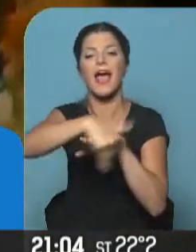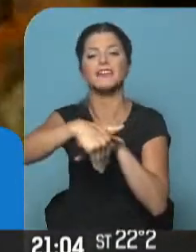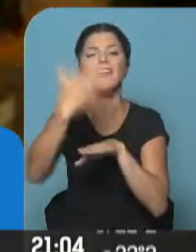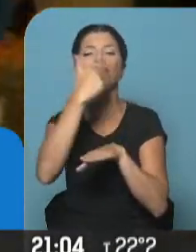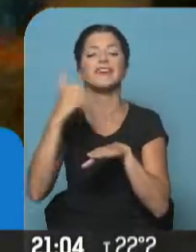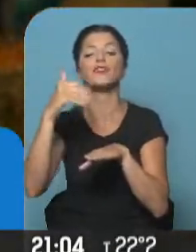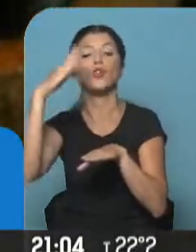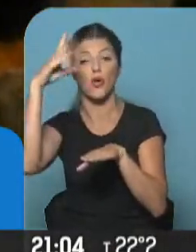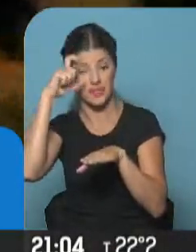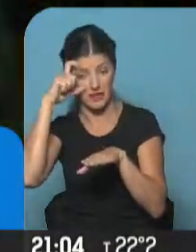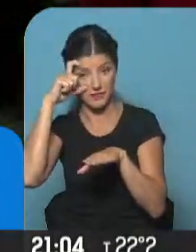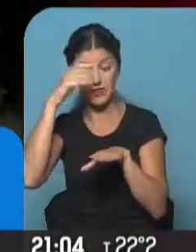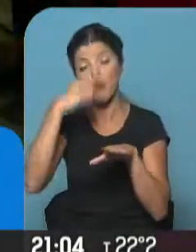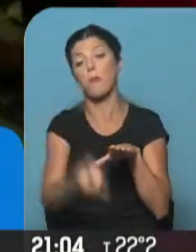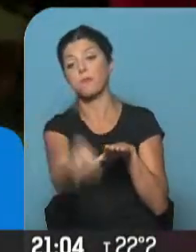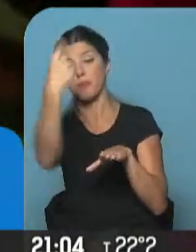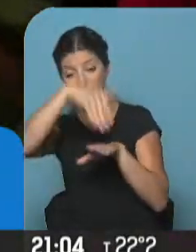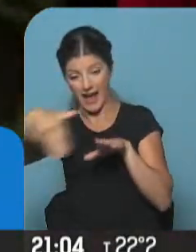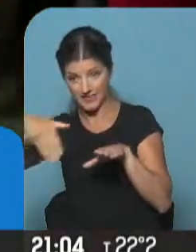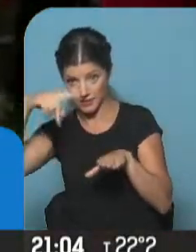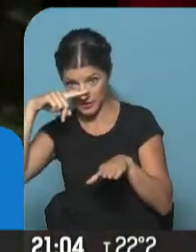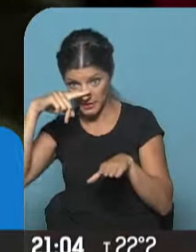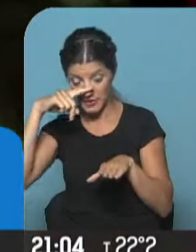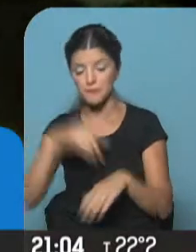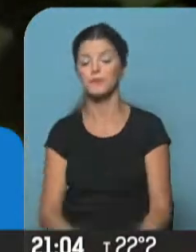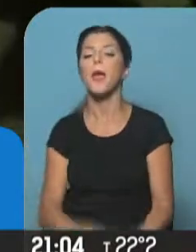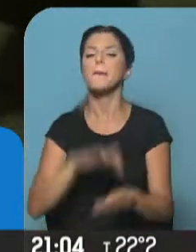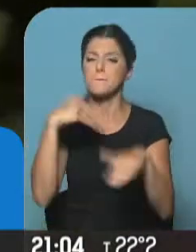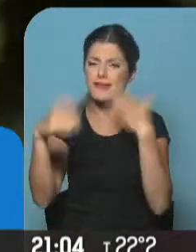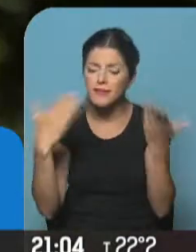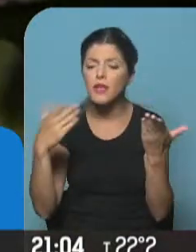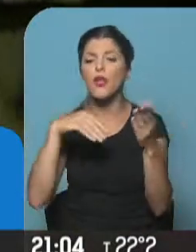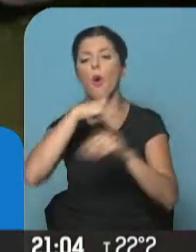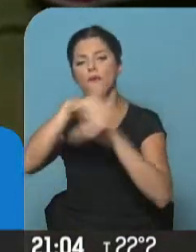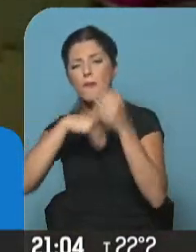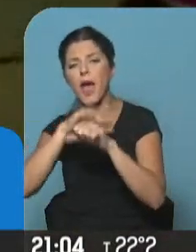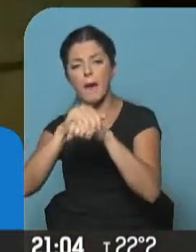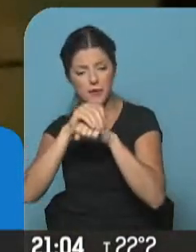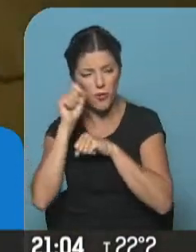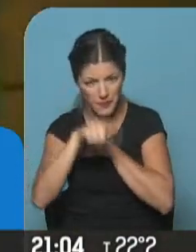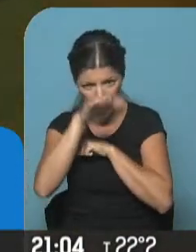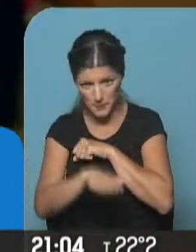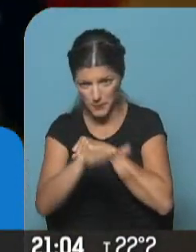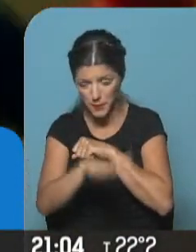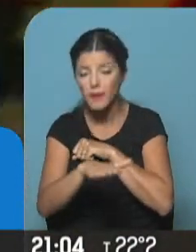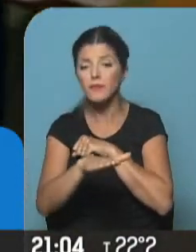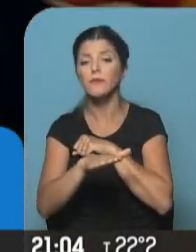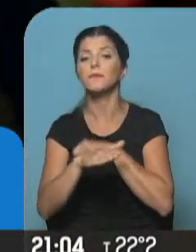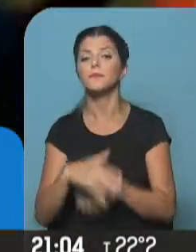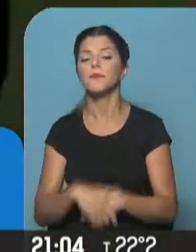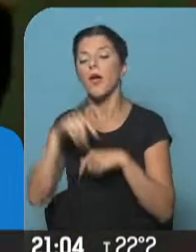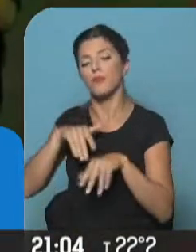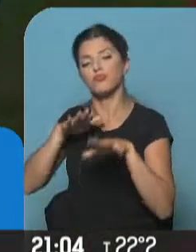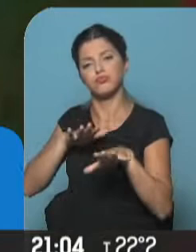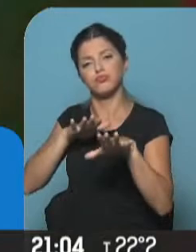la avenida 7. Vecinos autoconvocados, familiares y amigos de Abril Bogado y su familia realizaron esta